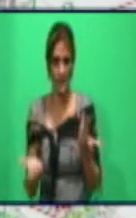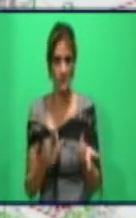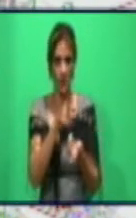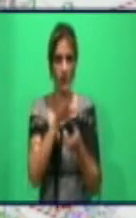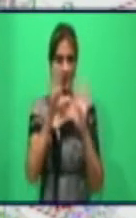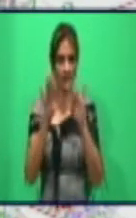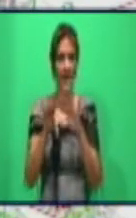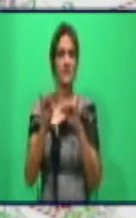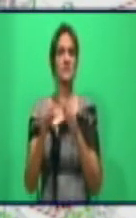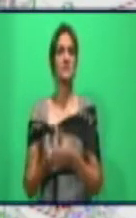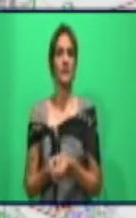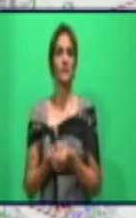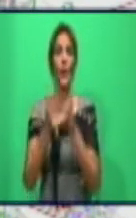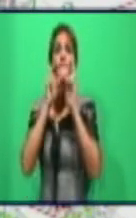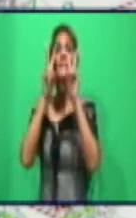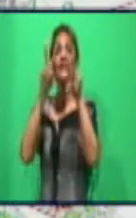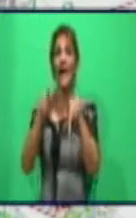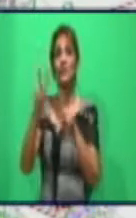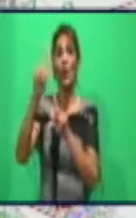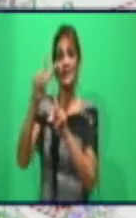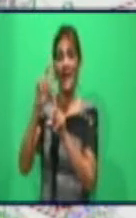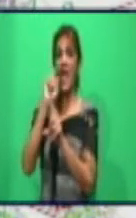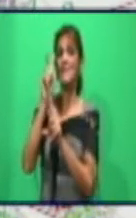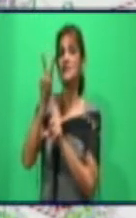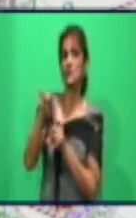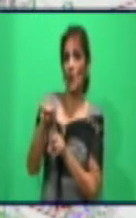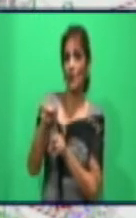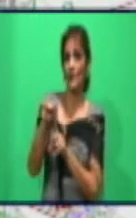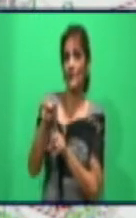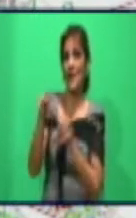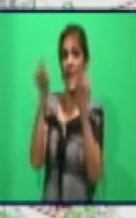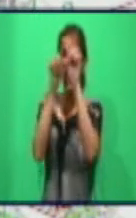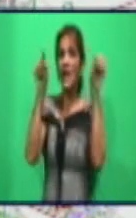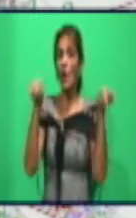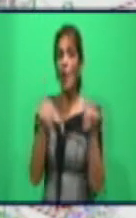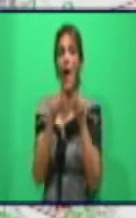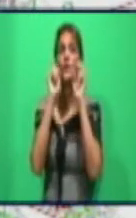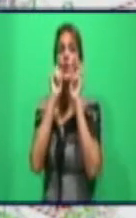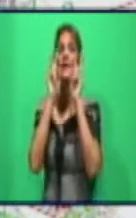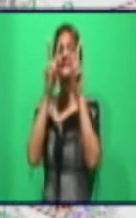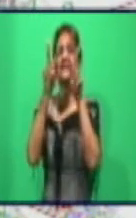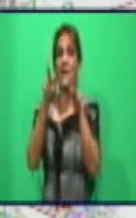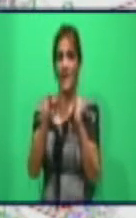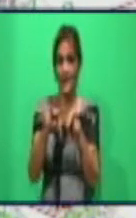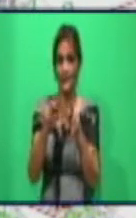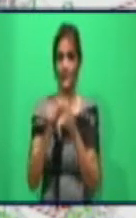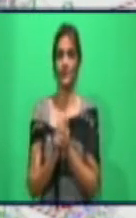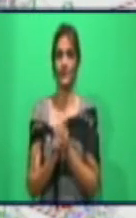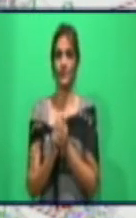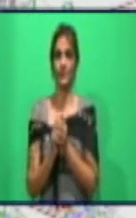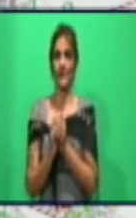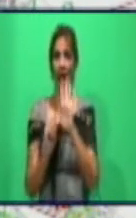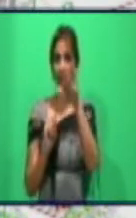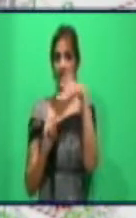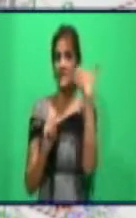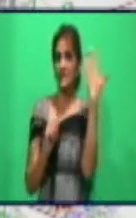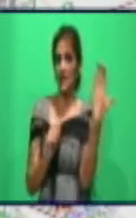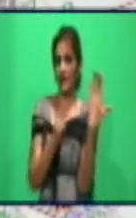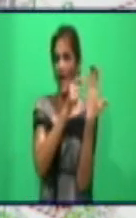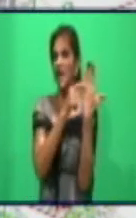viviendo mirando la pantalla del televisor el cuadro que aparece a nuestra izquierda en la parte superior que